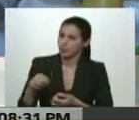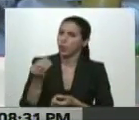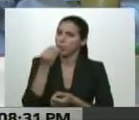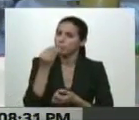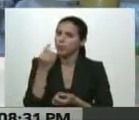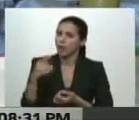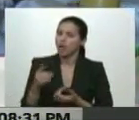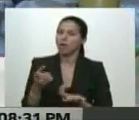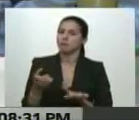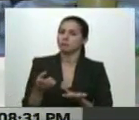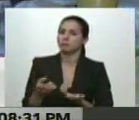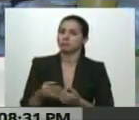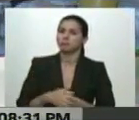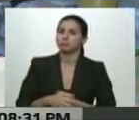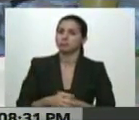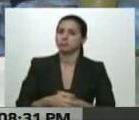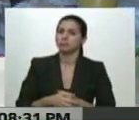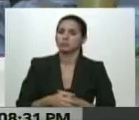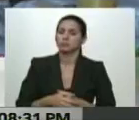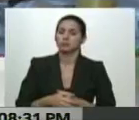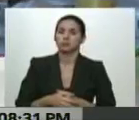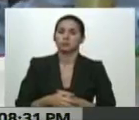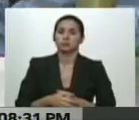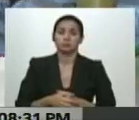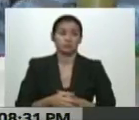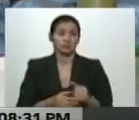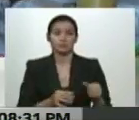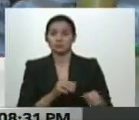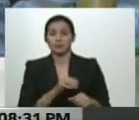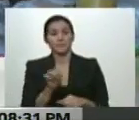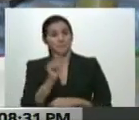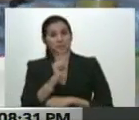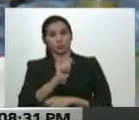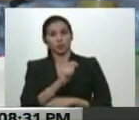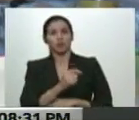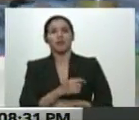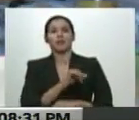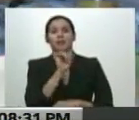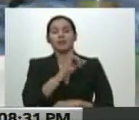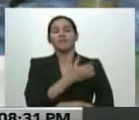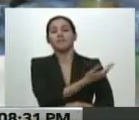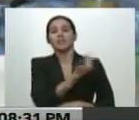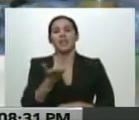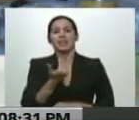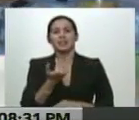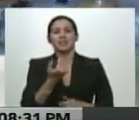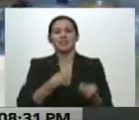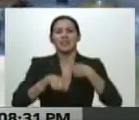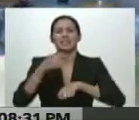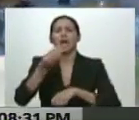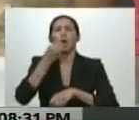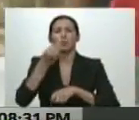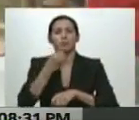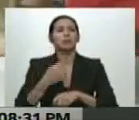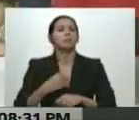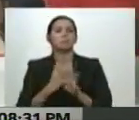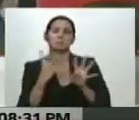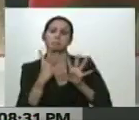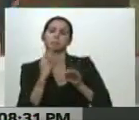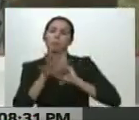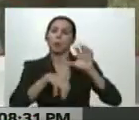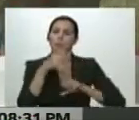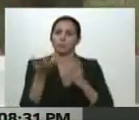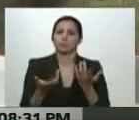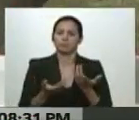alimento, que lo tenemos que salir. Nos llega aquí, mensual, tenemos una entrega planificada y nos llega nuestro alimento.